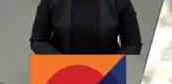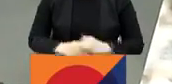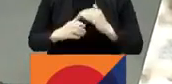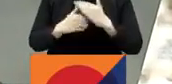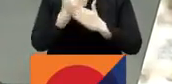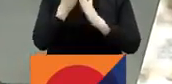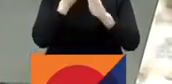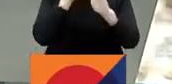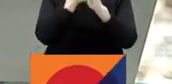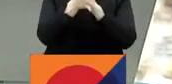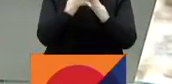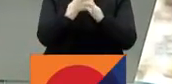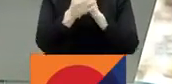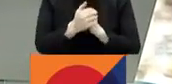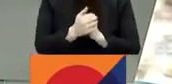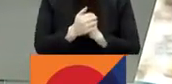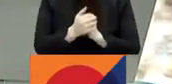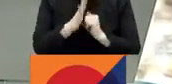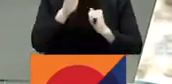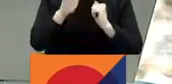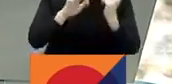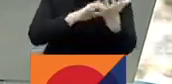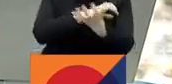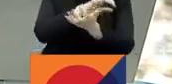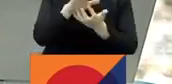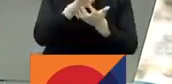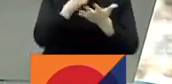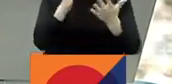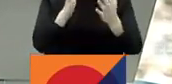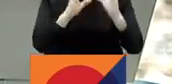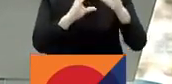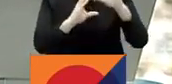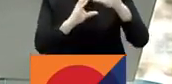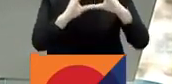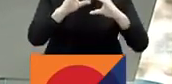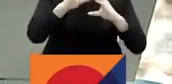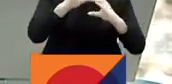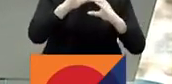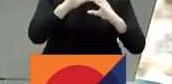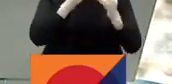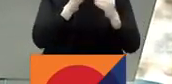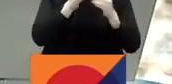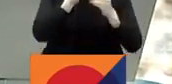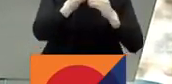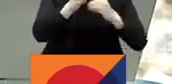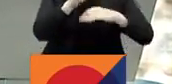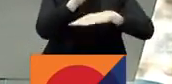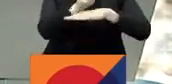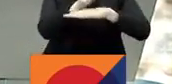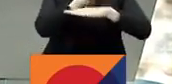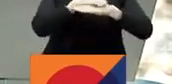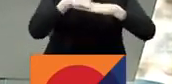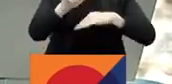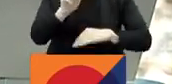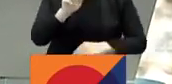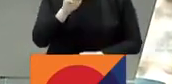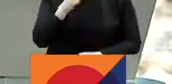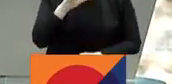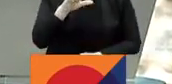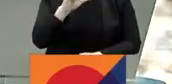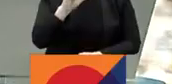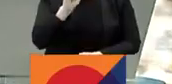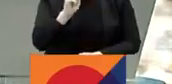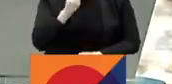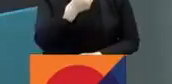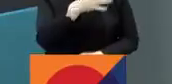Iniciamos con información de orden público en Argelia, Cauca, porque 14 integrantes de las disidencias de las FARC fueron abatidos por el ejército en medio